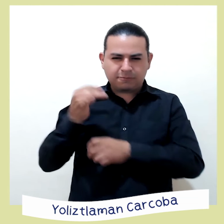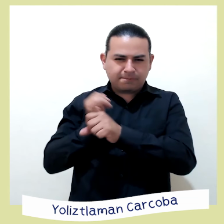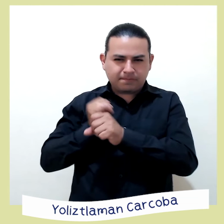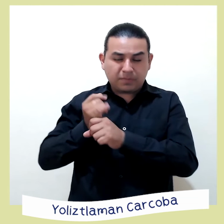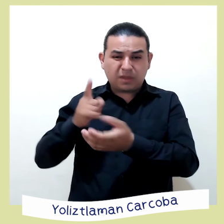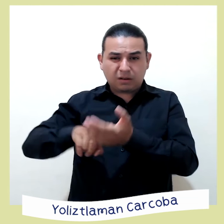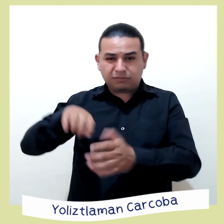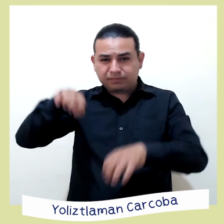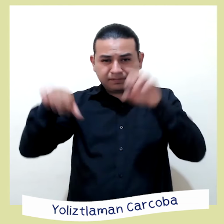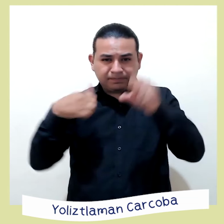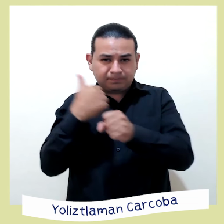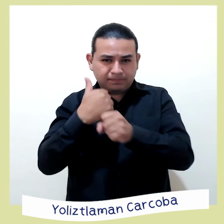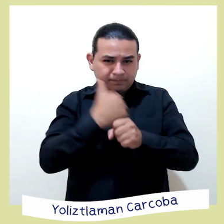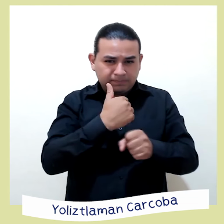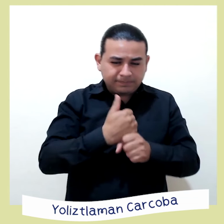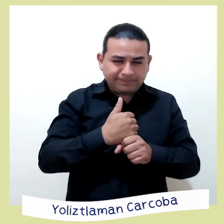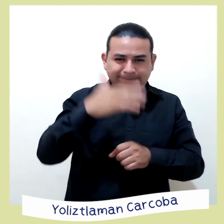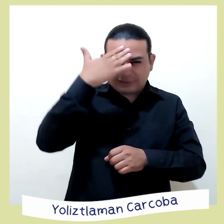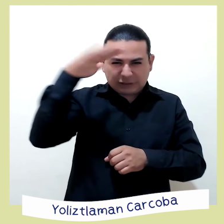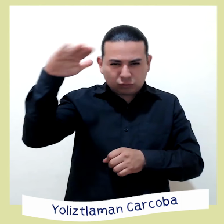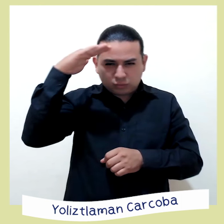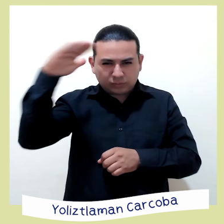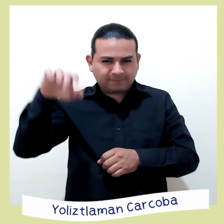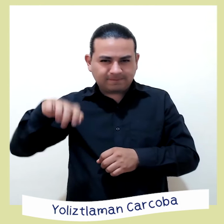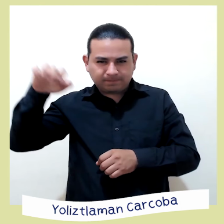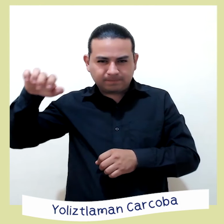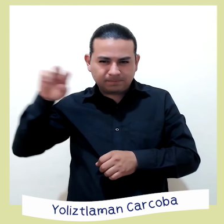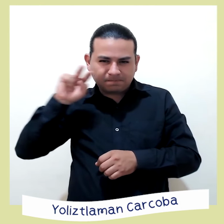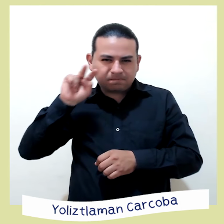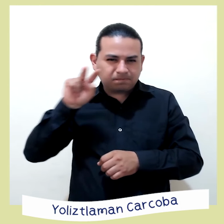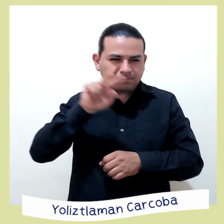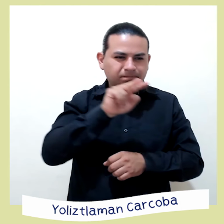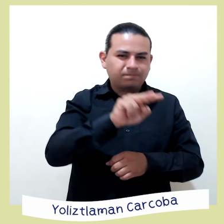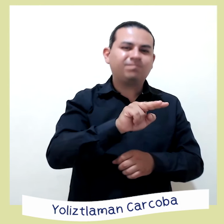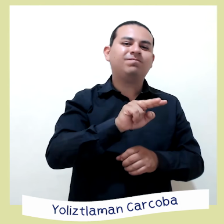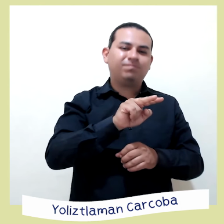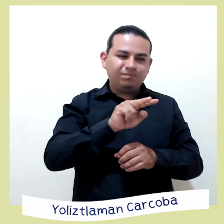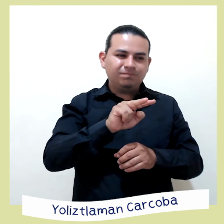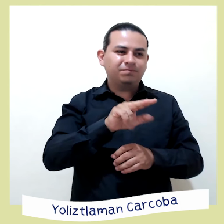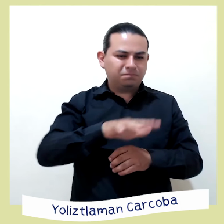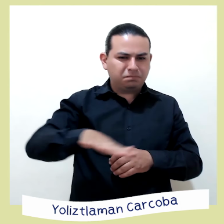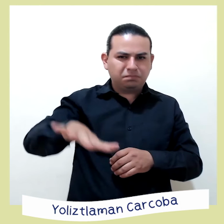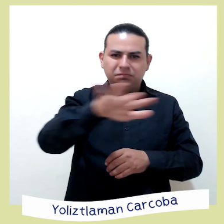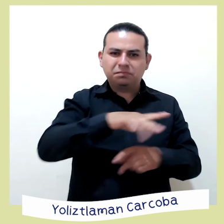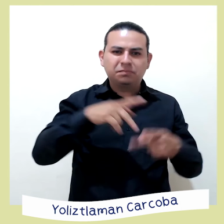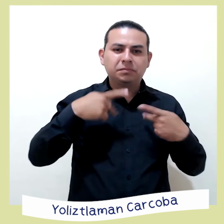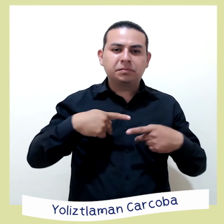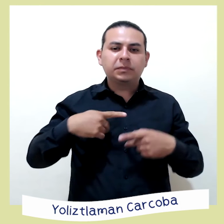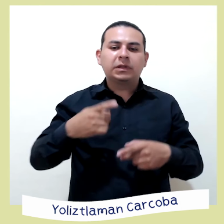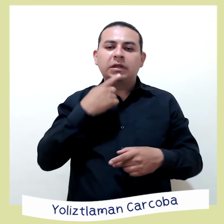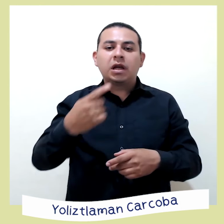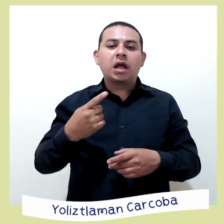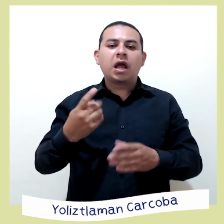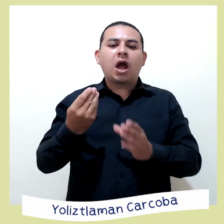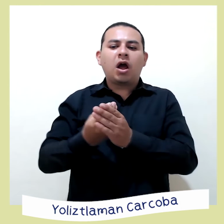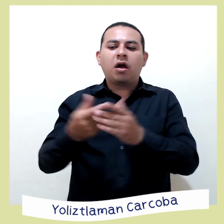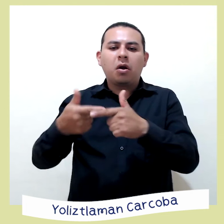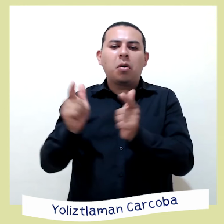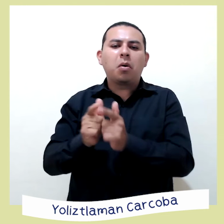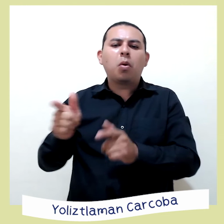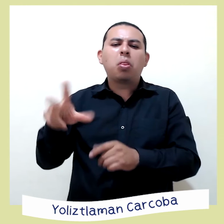nacional, estuve observando de que los adultos mayores, según